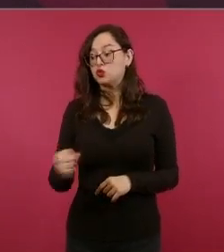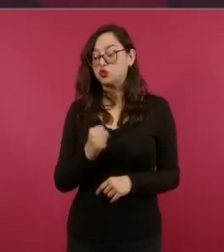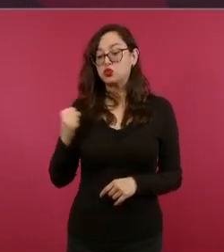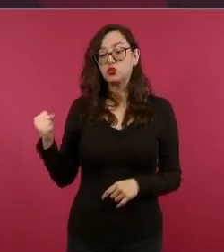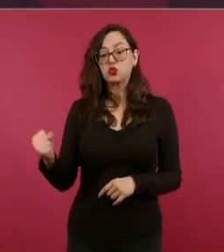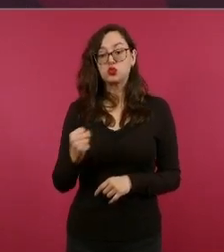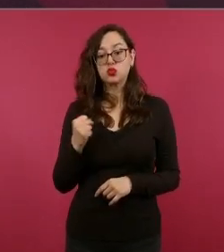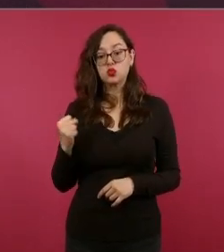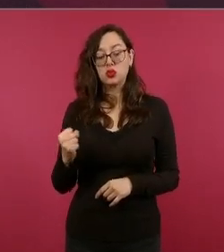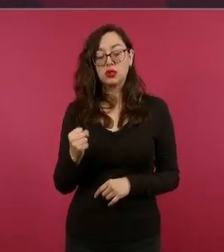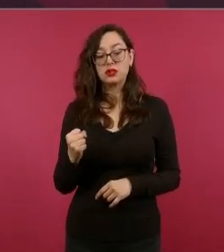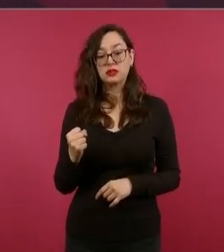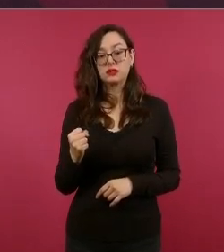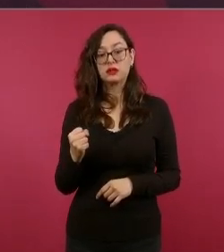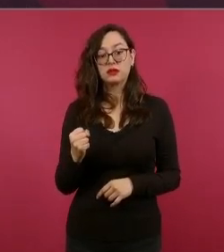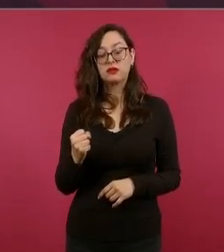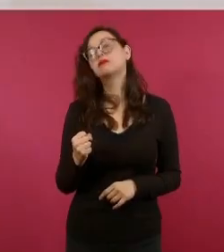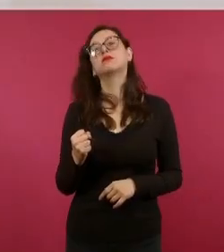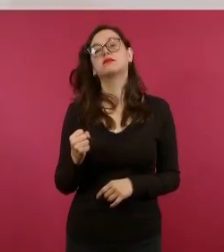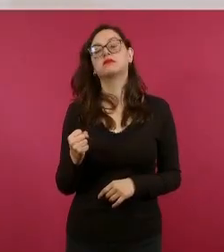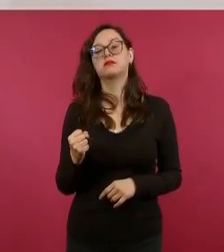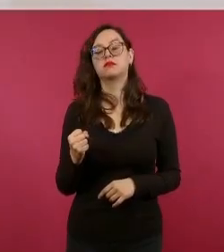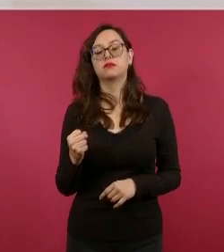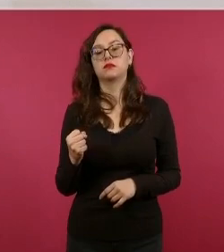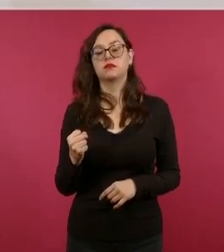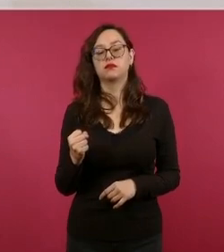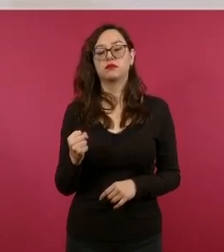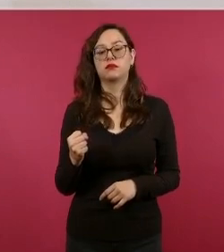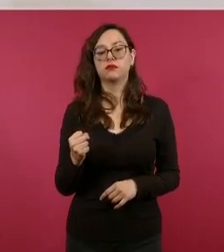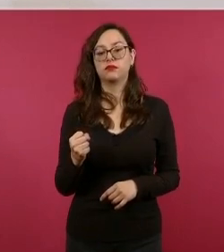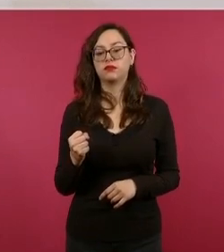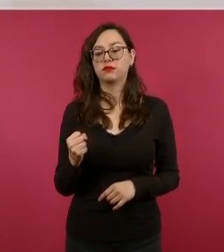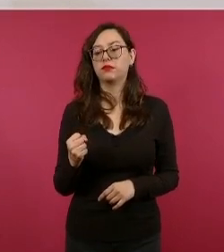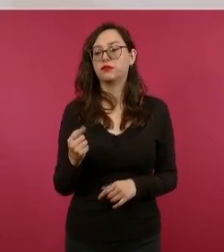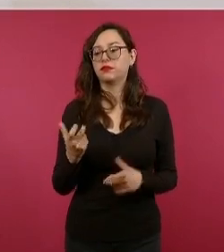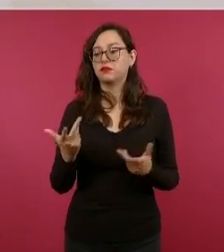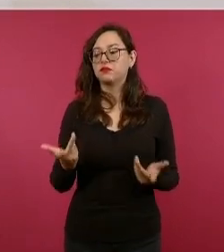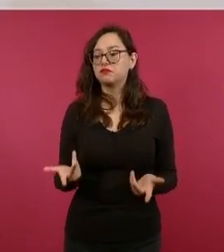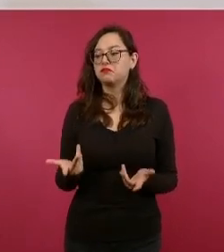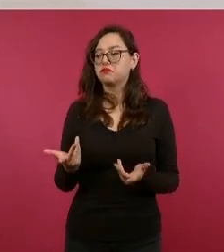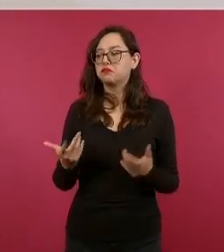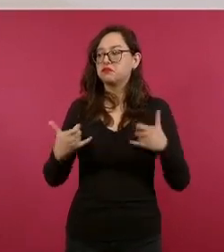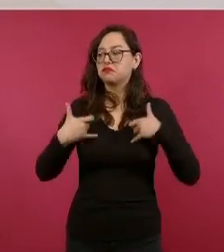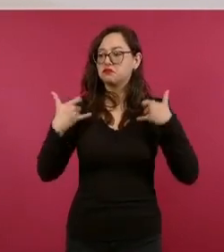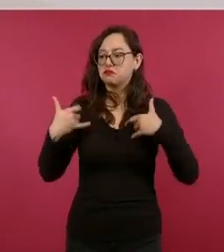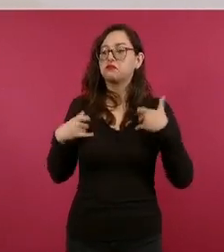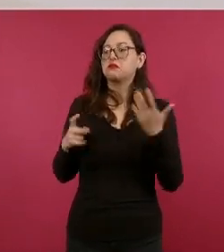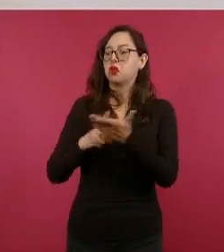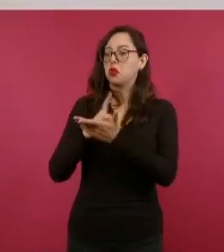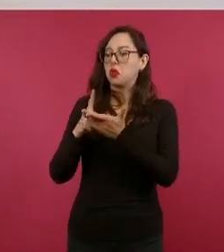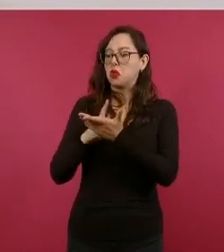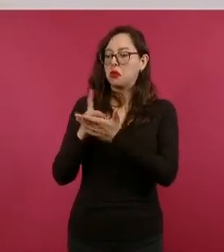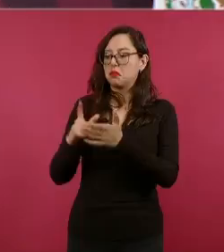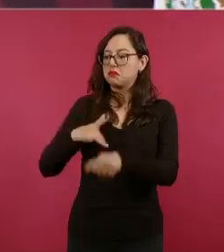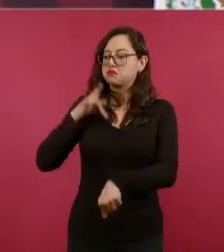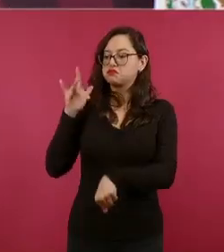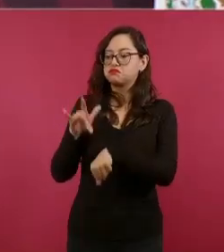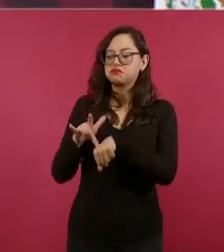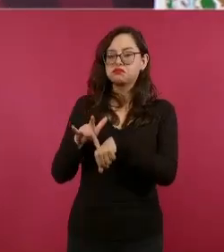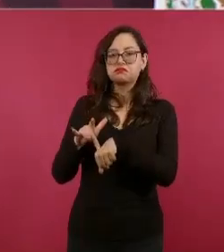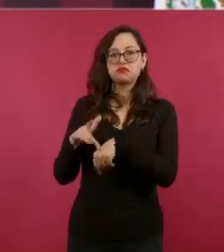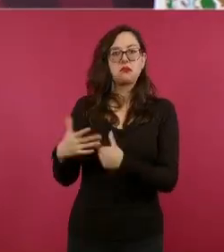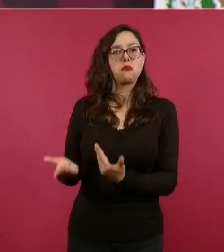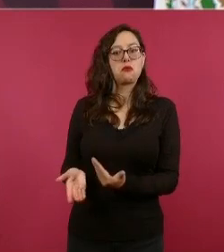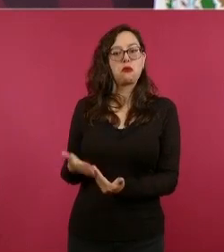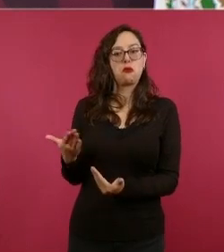eso no ha crecido en México. ¿Y por qué no ha crecido en